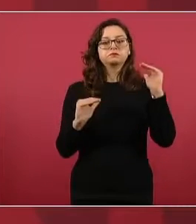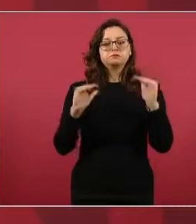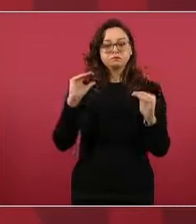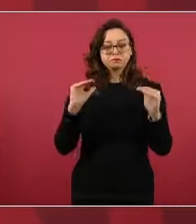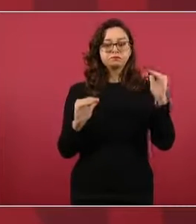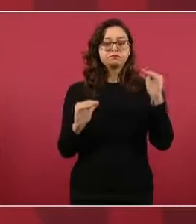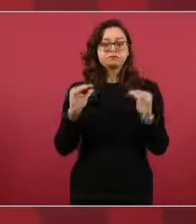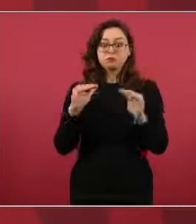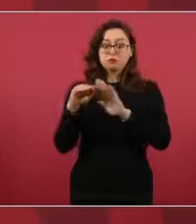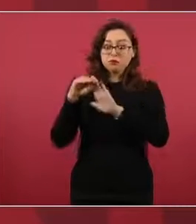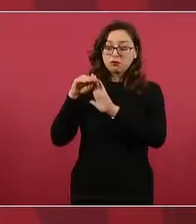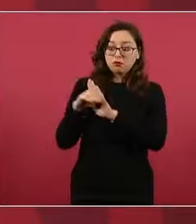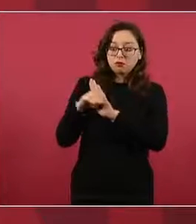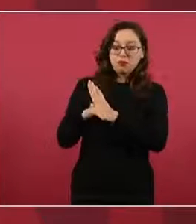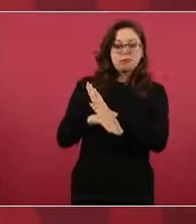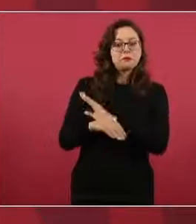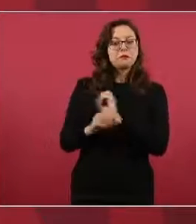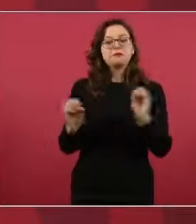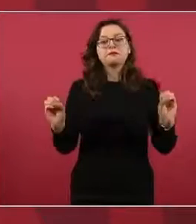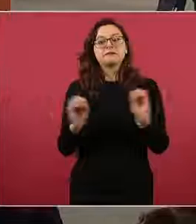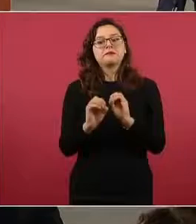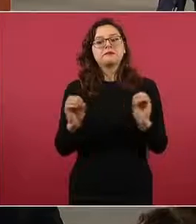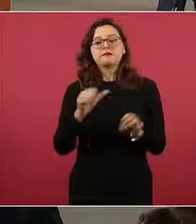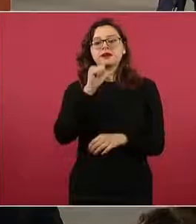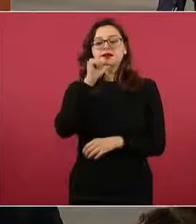tiene devaluación.